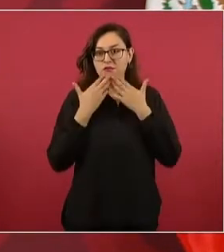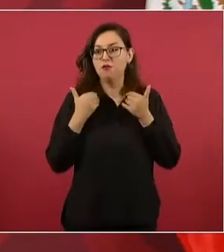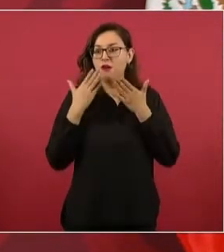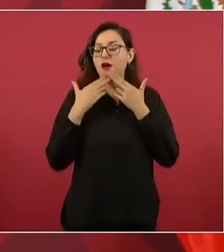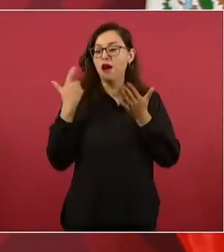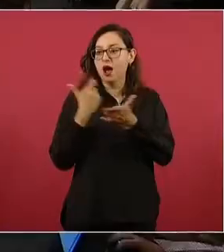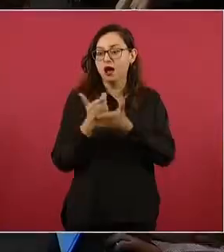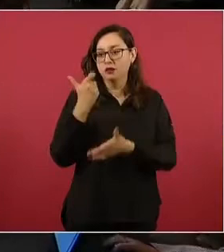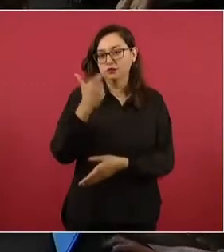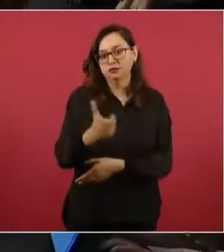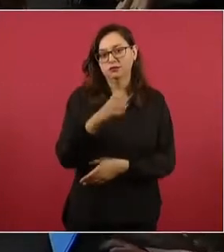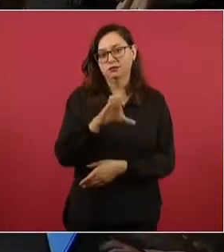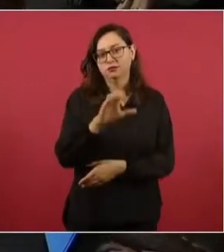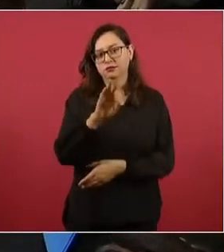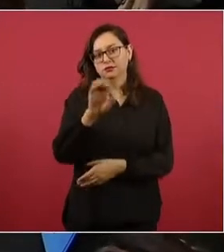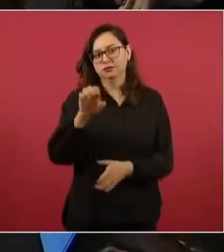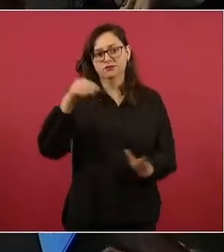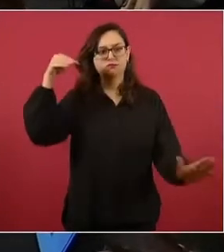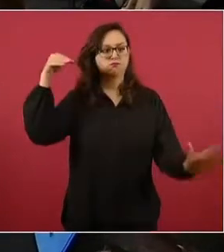Eso es lo que puedo comentar.